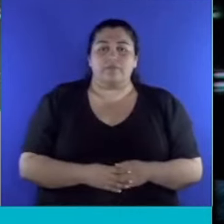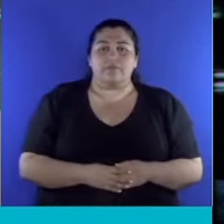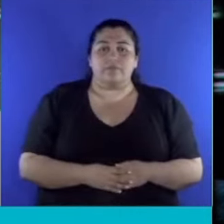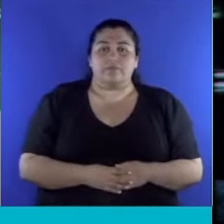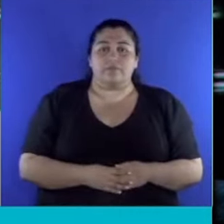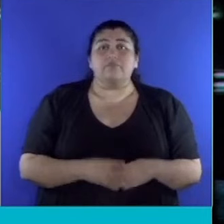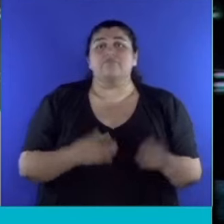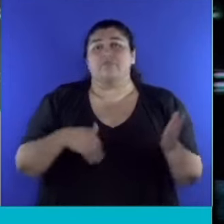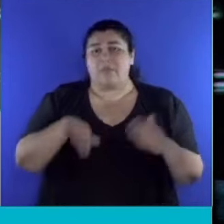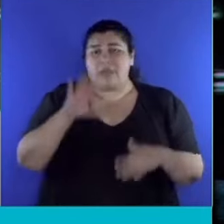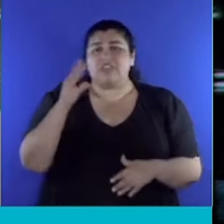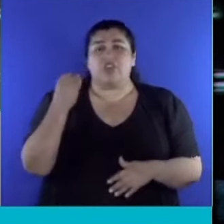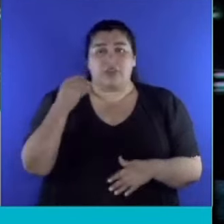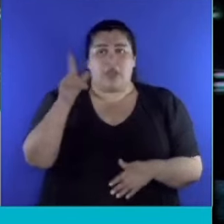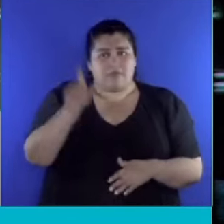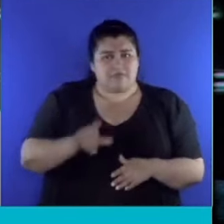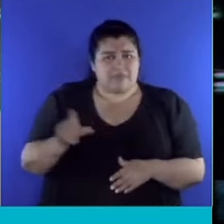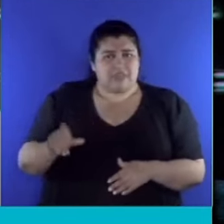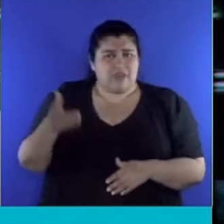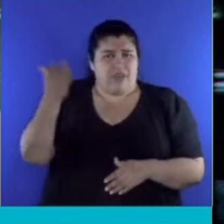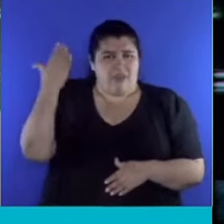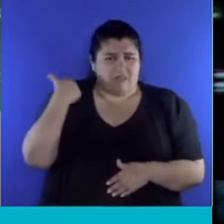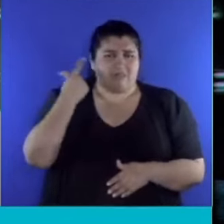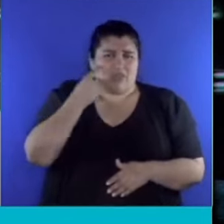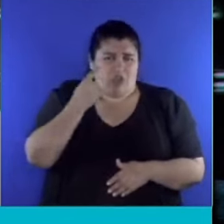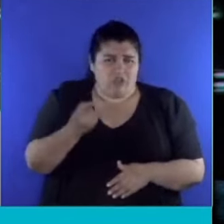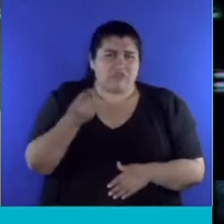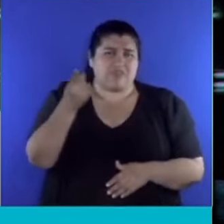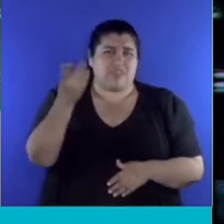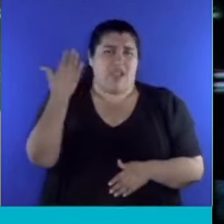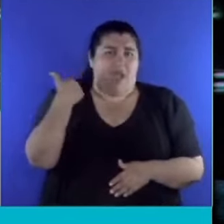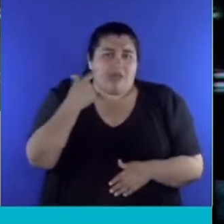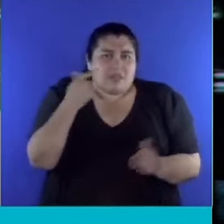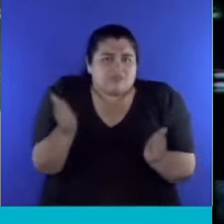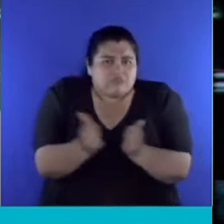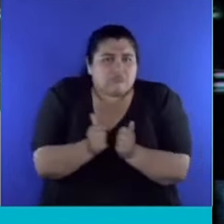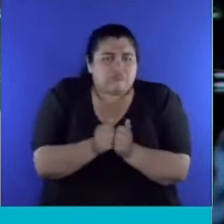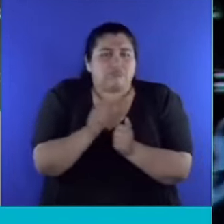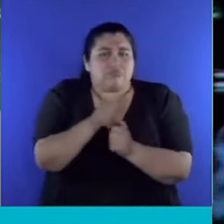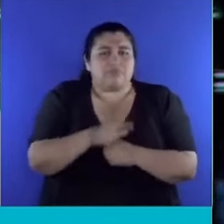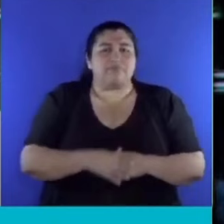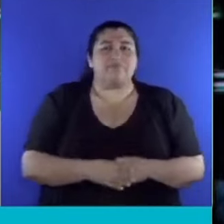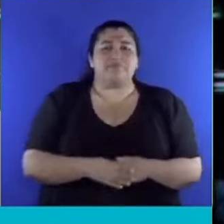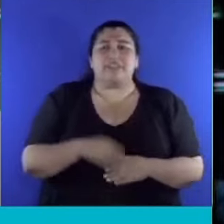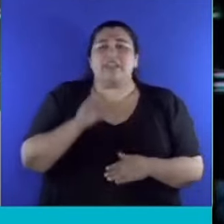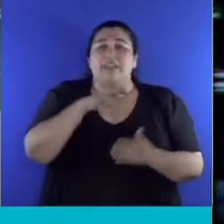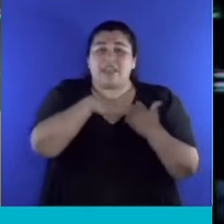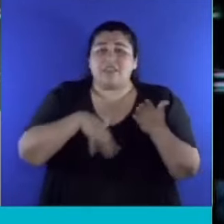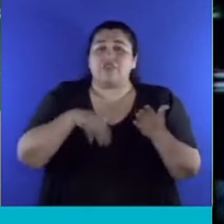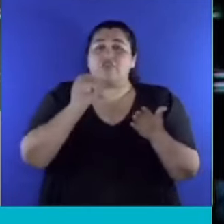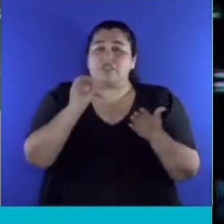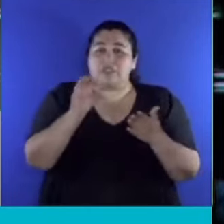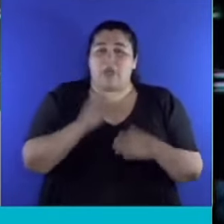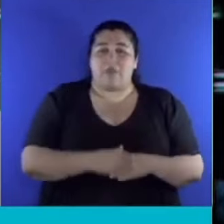muchos muchos de quienes en ese momento transitaban con él esos días se